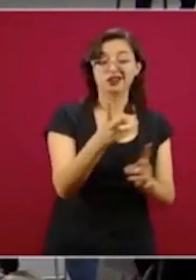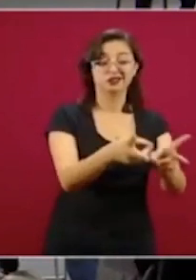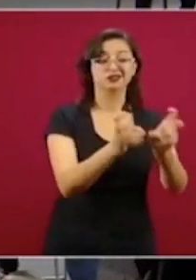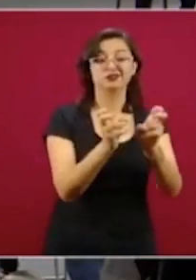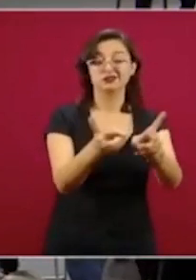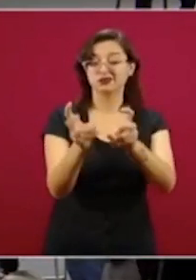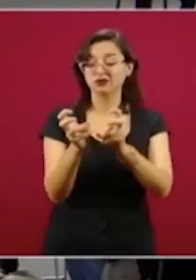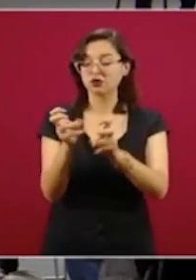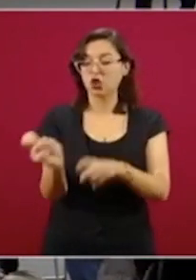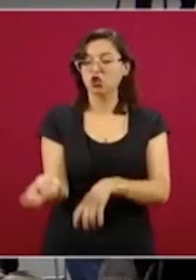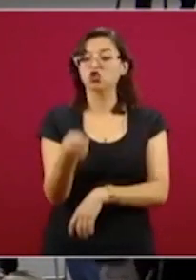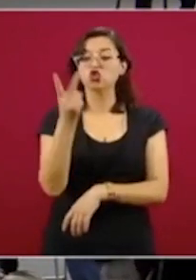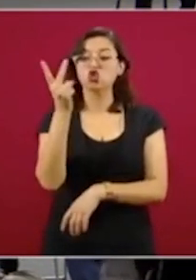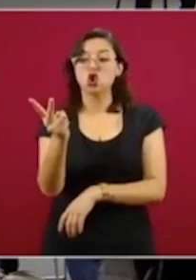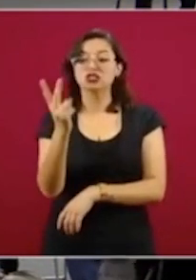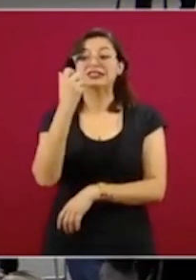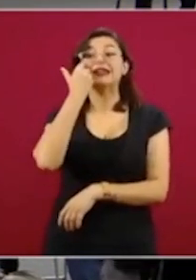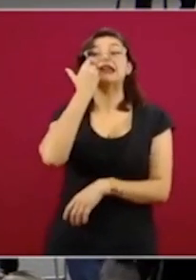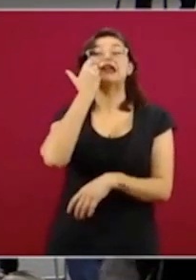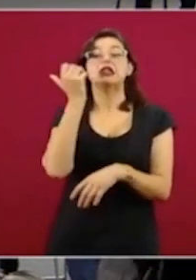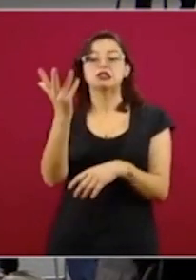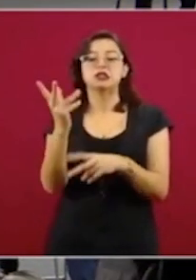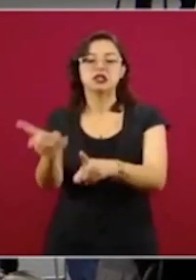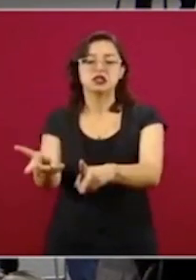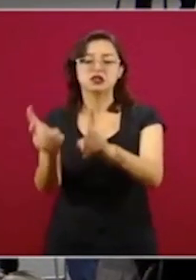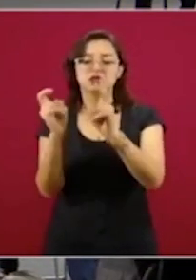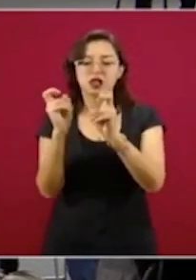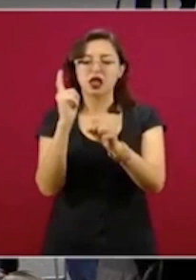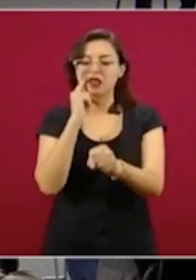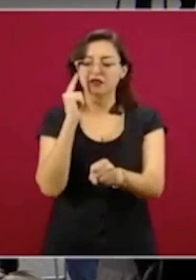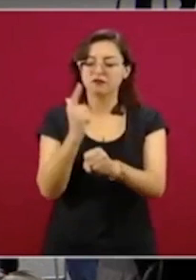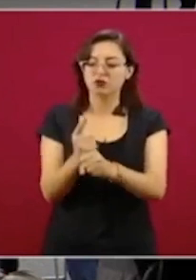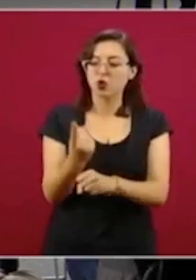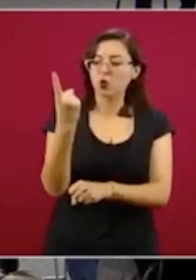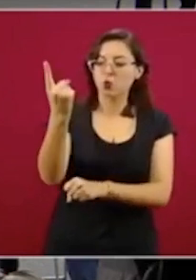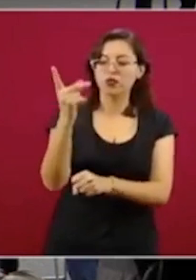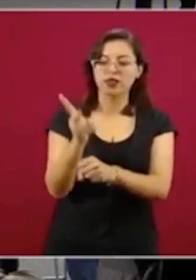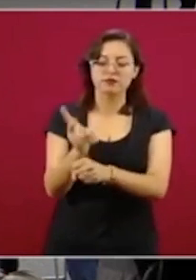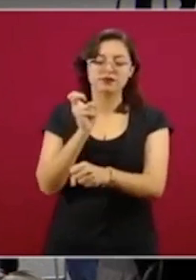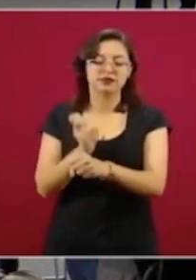saqueos se identificó una convocatoria